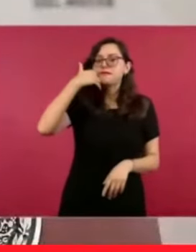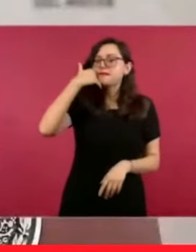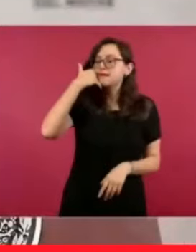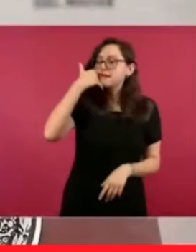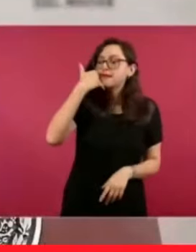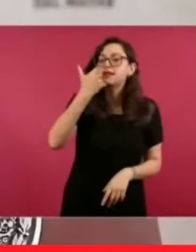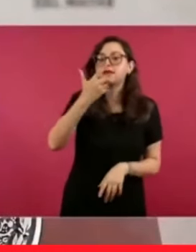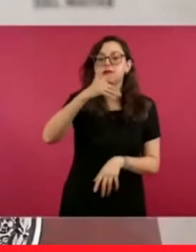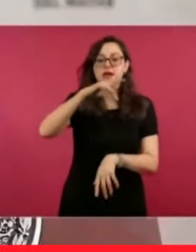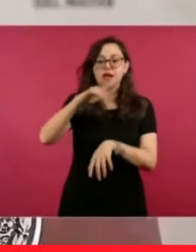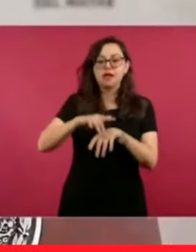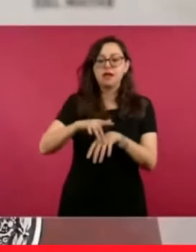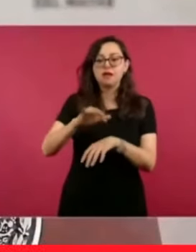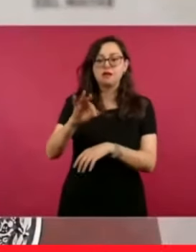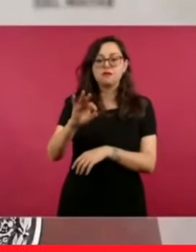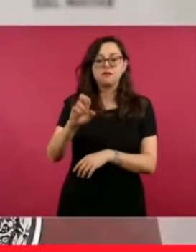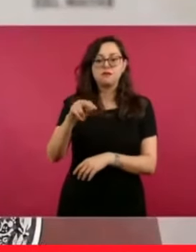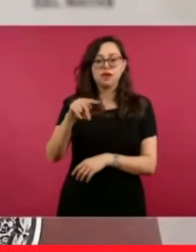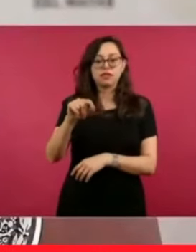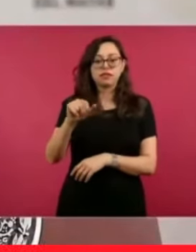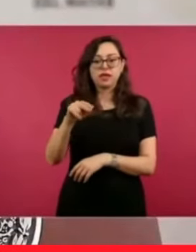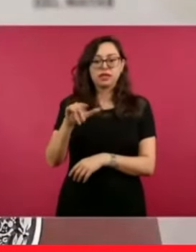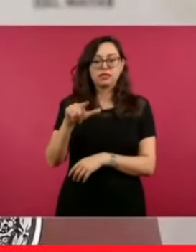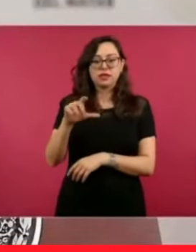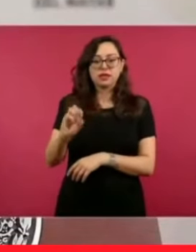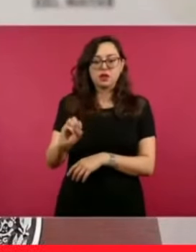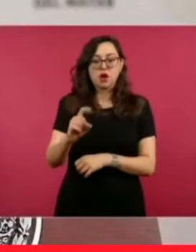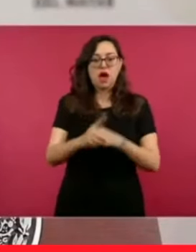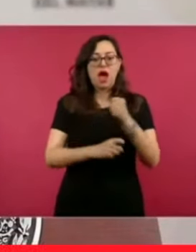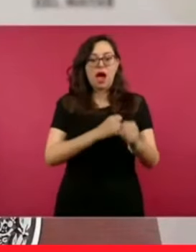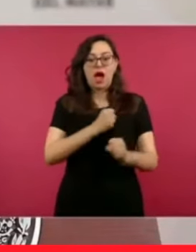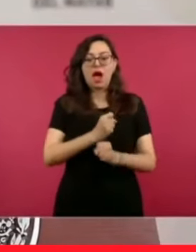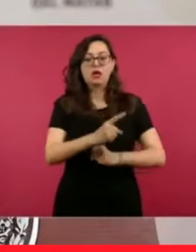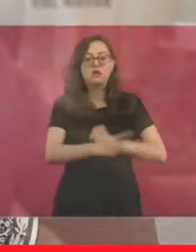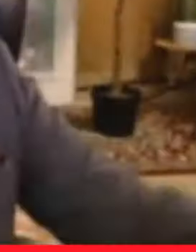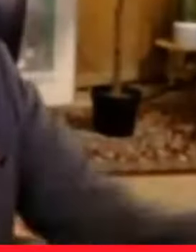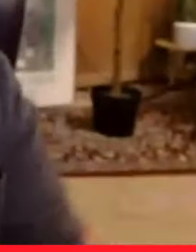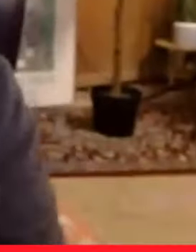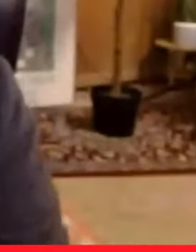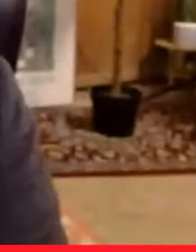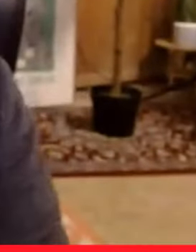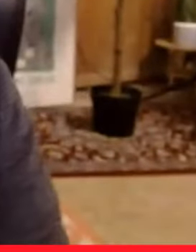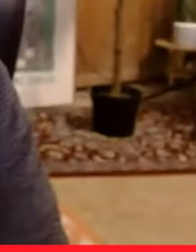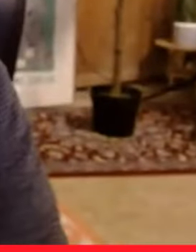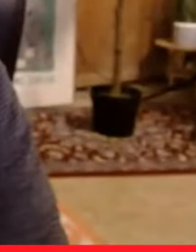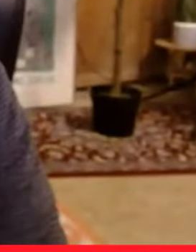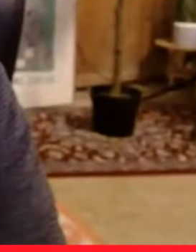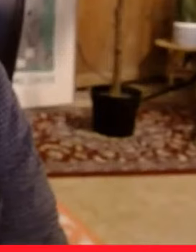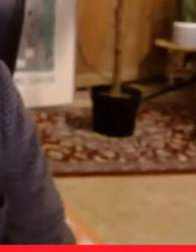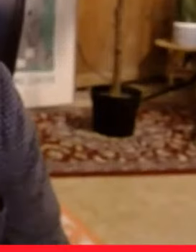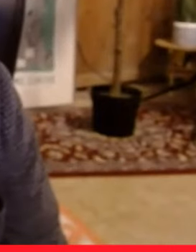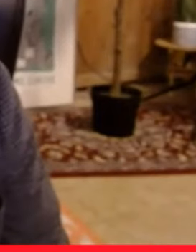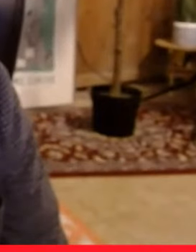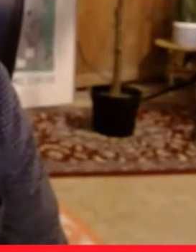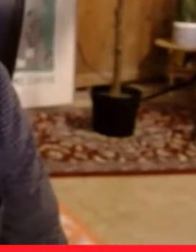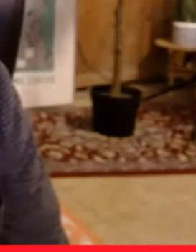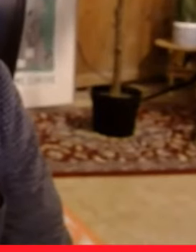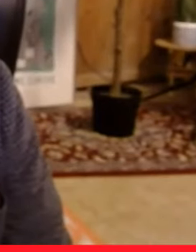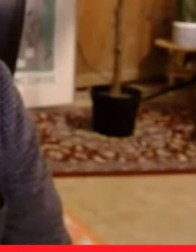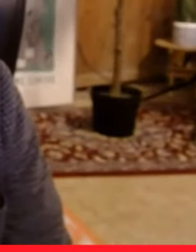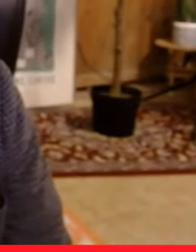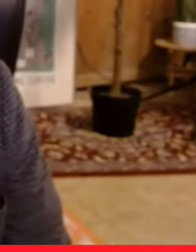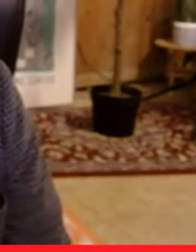vida 100000 jóvenes cada año bueno Y así fue como el presidente Mire le da una cachetada con guante blanco a esos